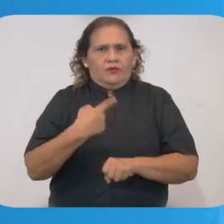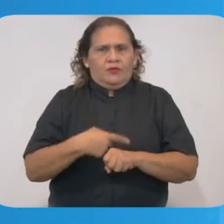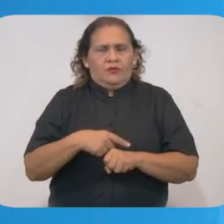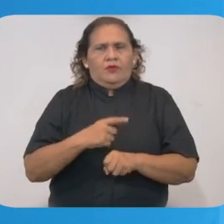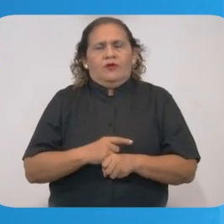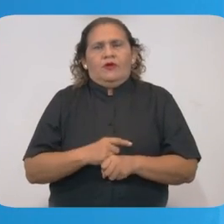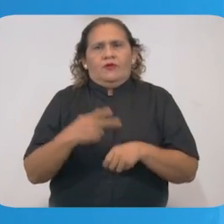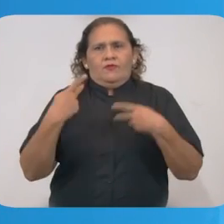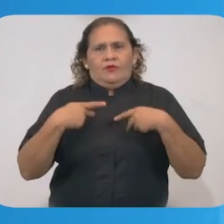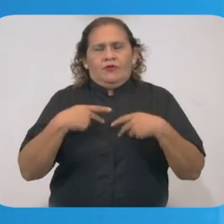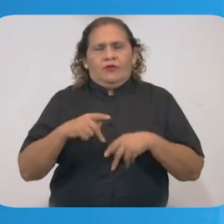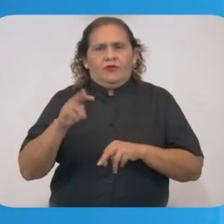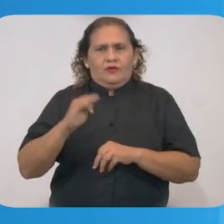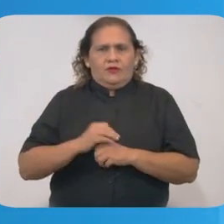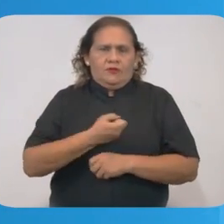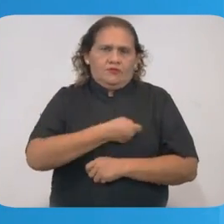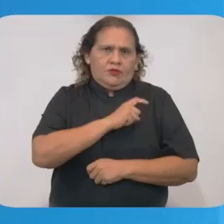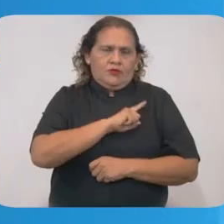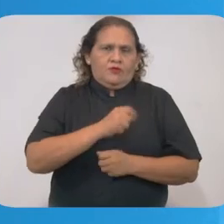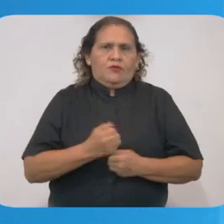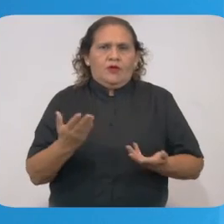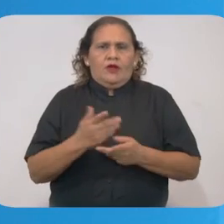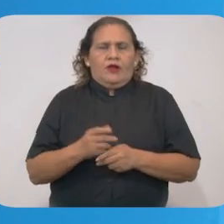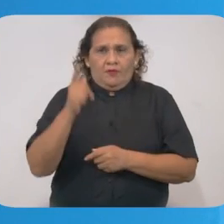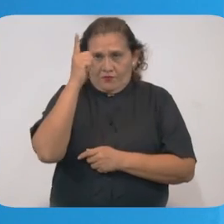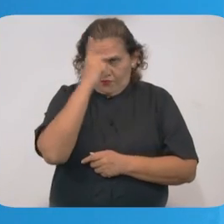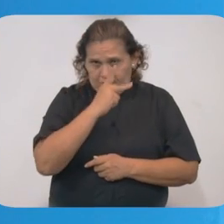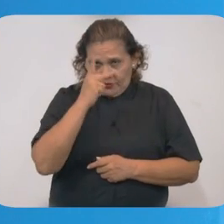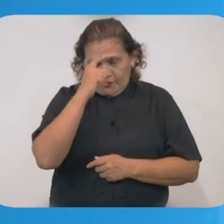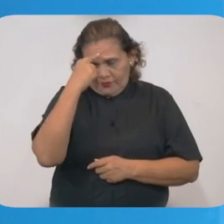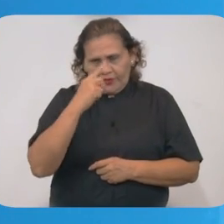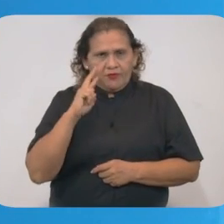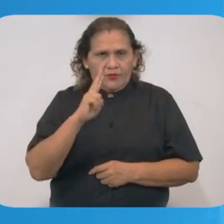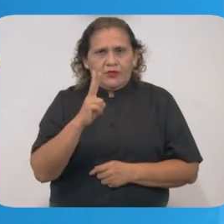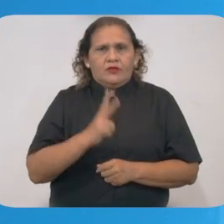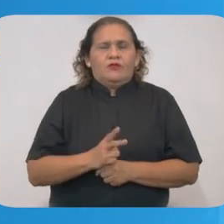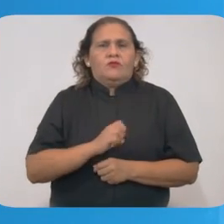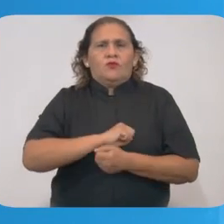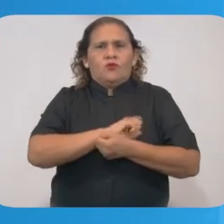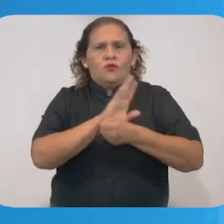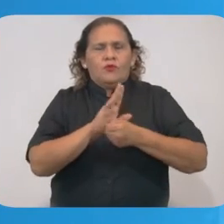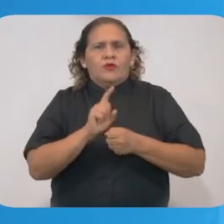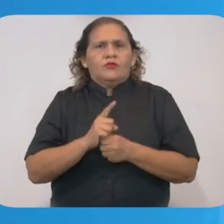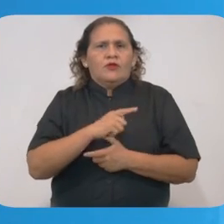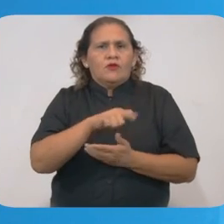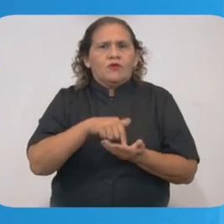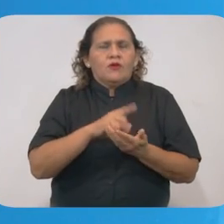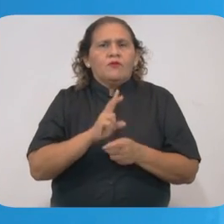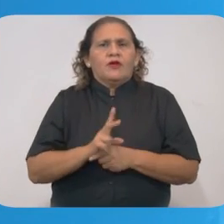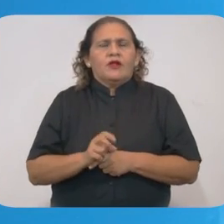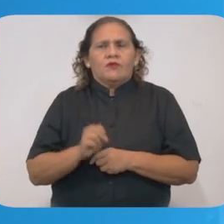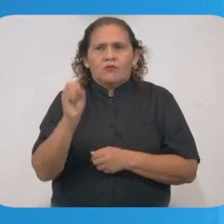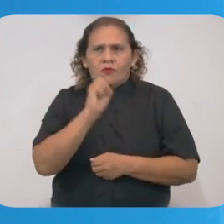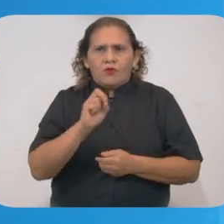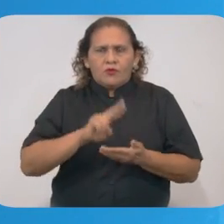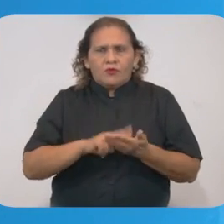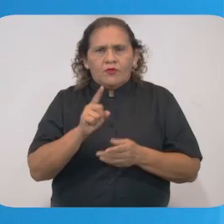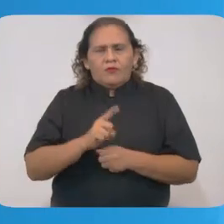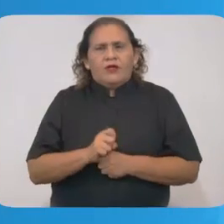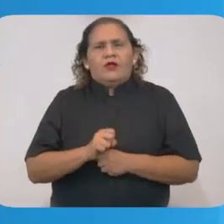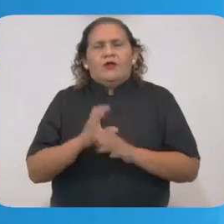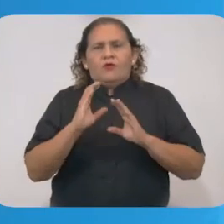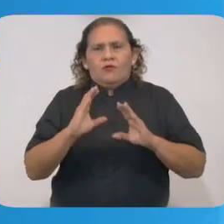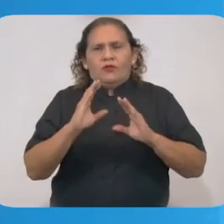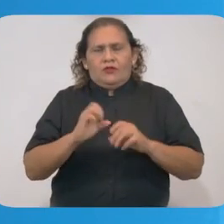personal del sector salud estatal aplicará pruebas para detectar coronavirus en lugares determinados y estratégicos con el objetivo de proteger la salud de